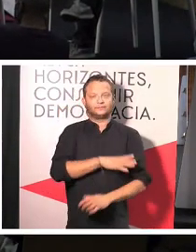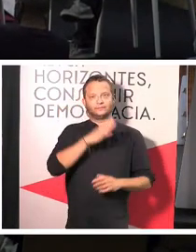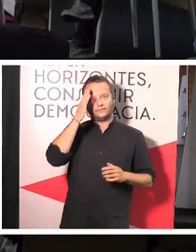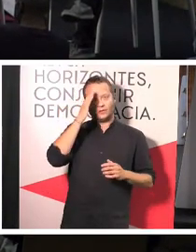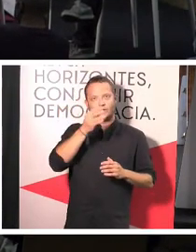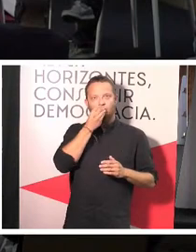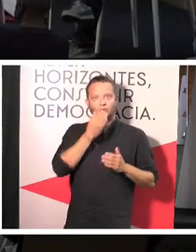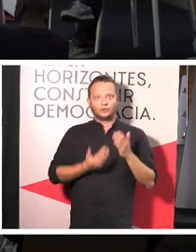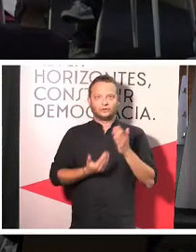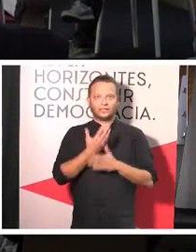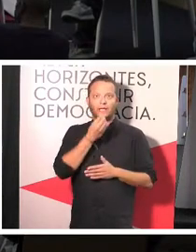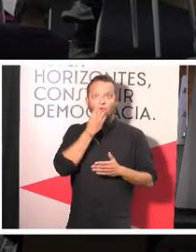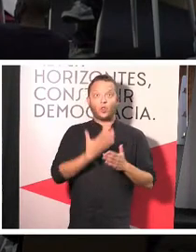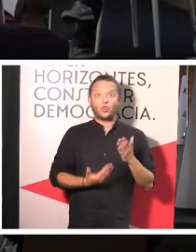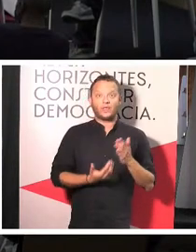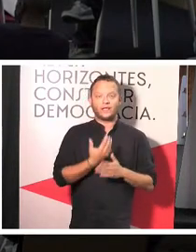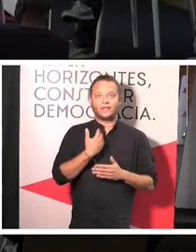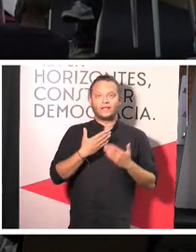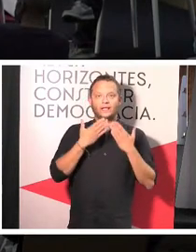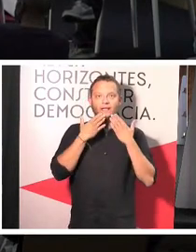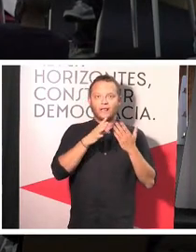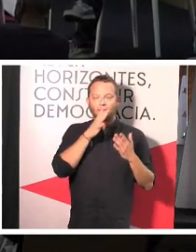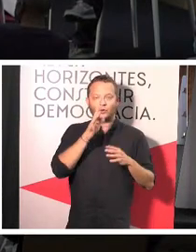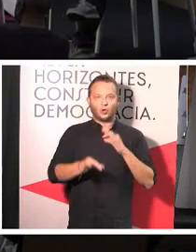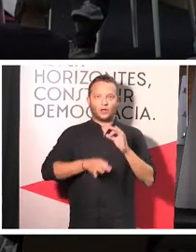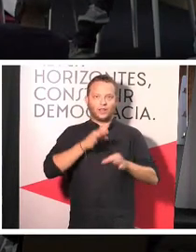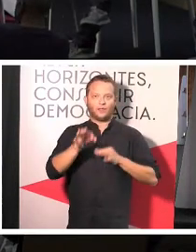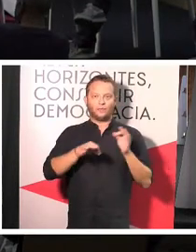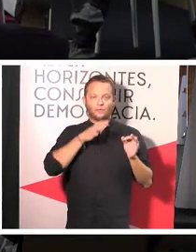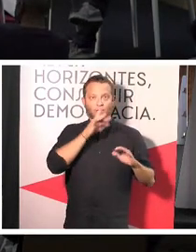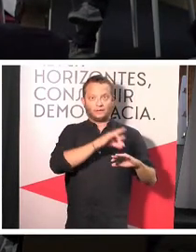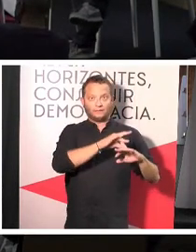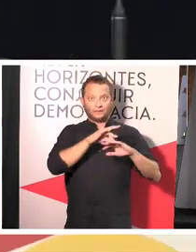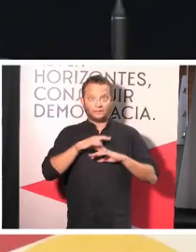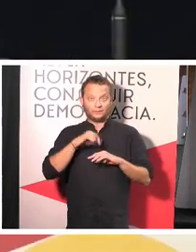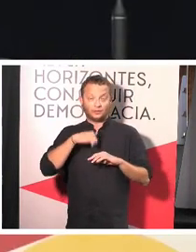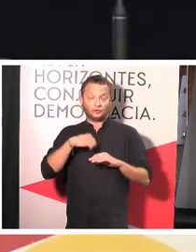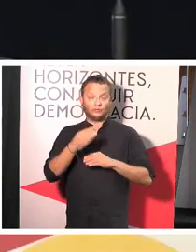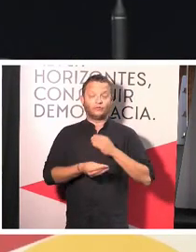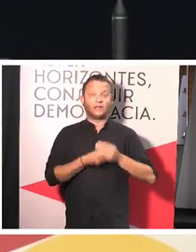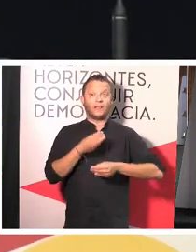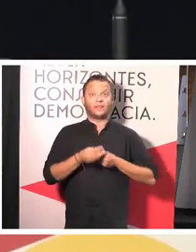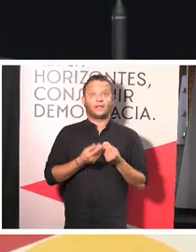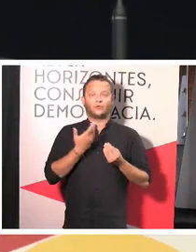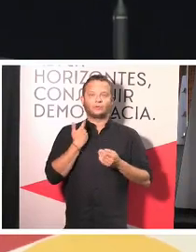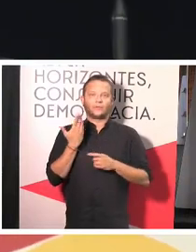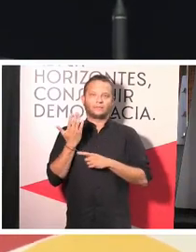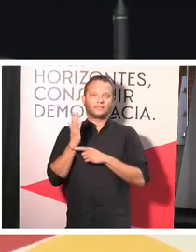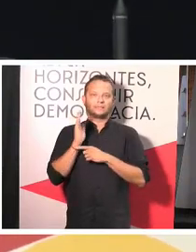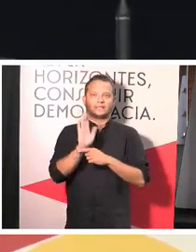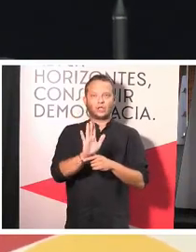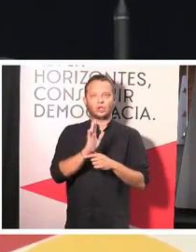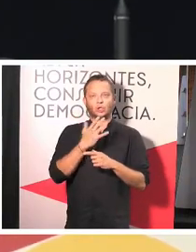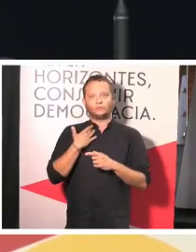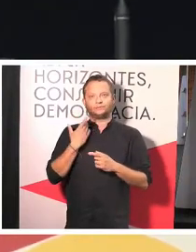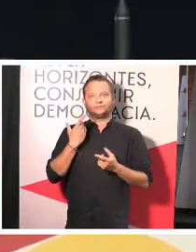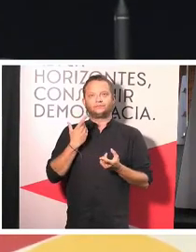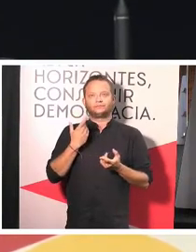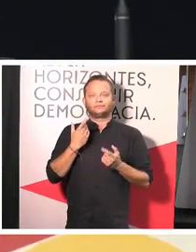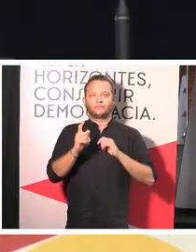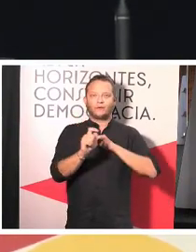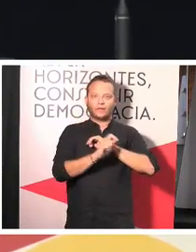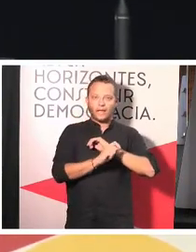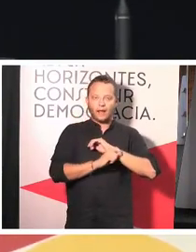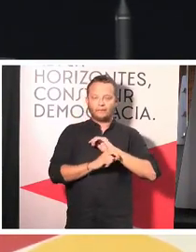Buenos días, buen día. Gracias primero a la organización por invitarme. Yo voy a hacer una presentación aportando una serie de claves